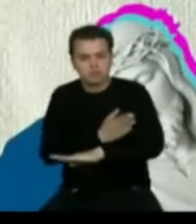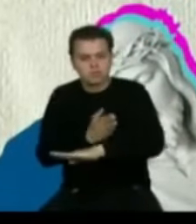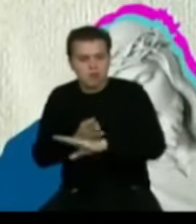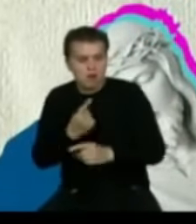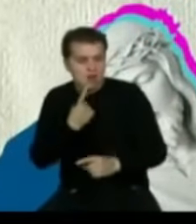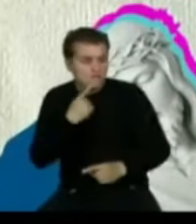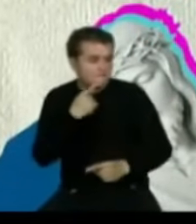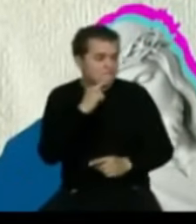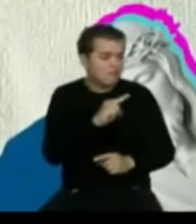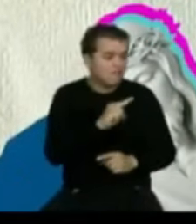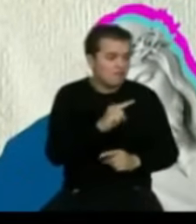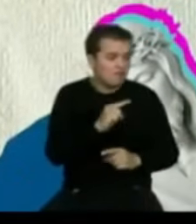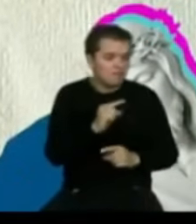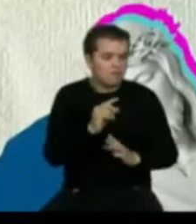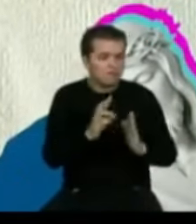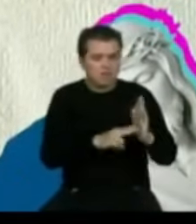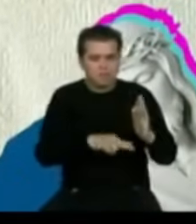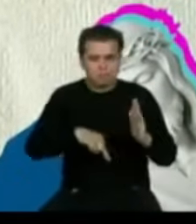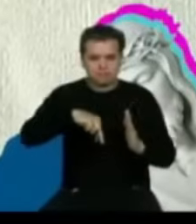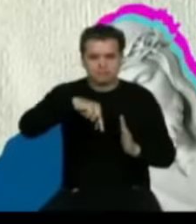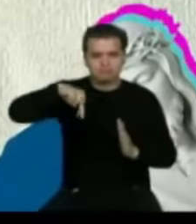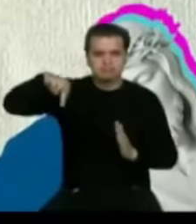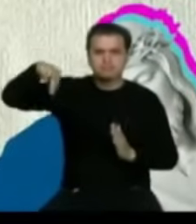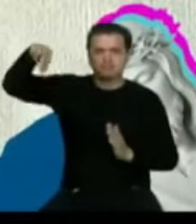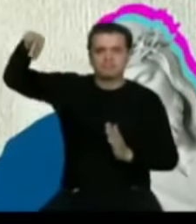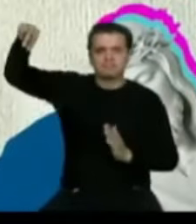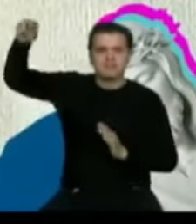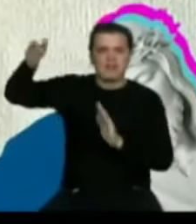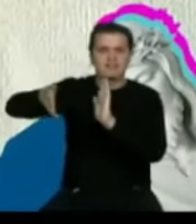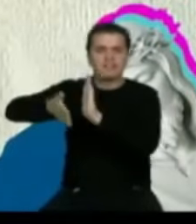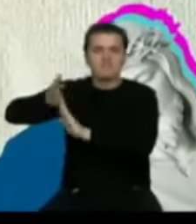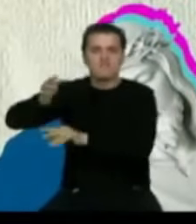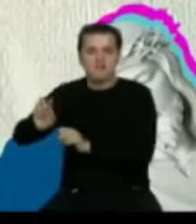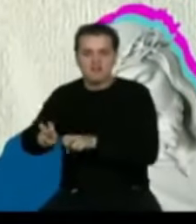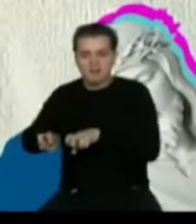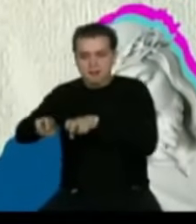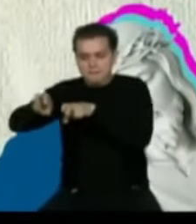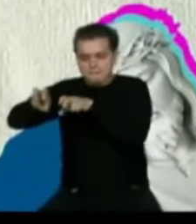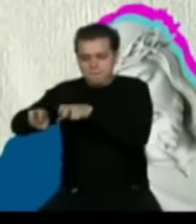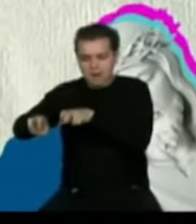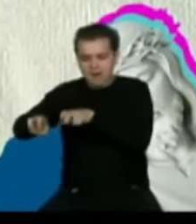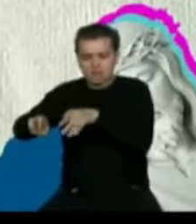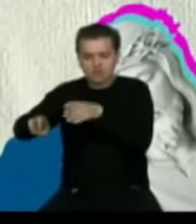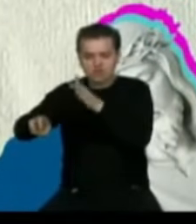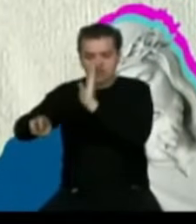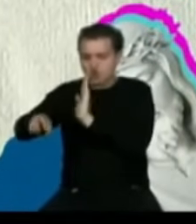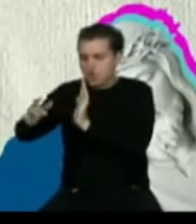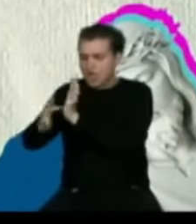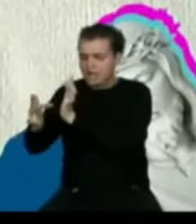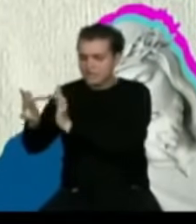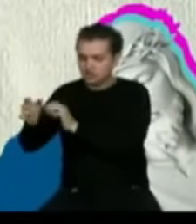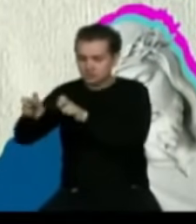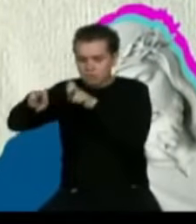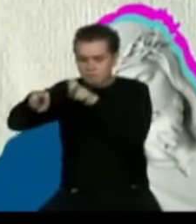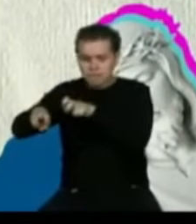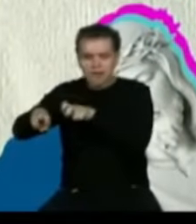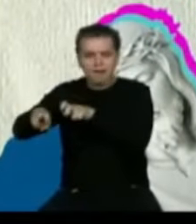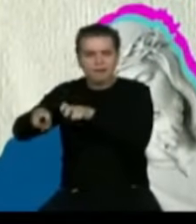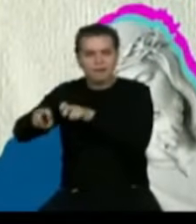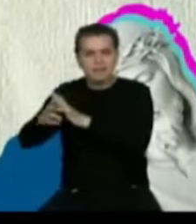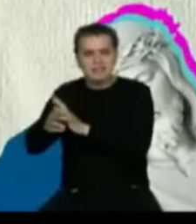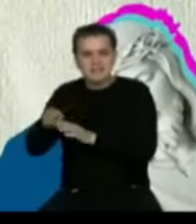habló, fue recibido arriba en el cielo y se sentó a la diestra de Dios. Y ellos,